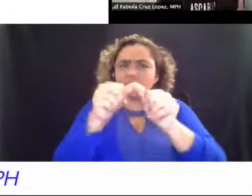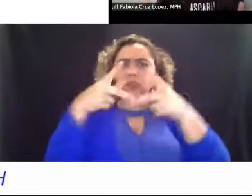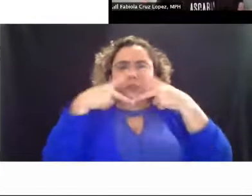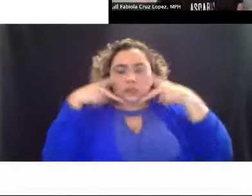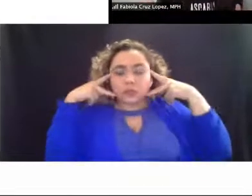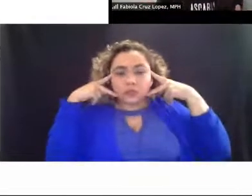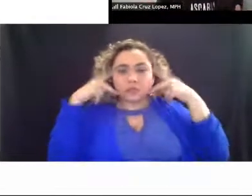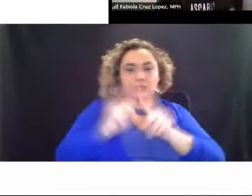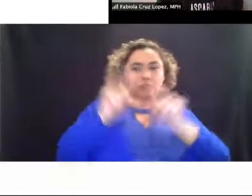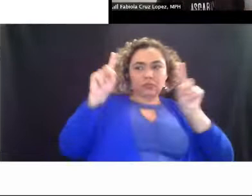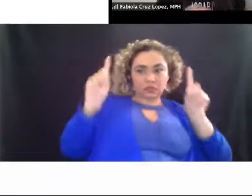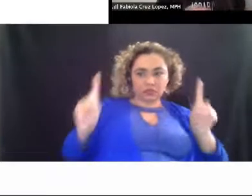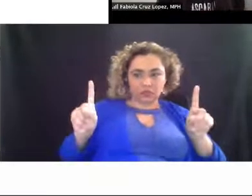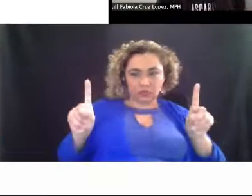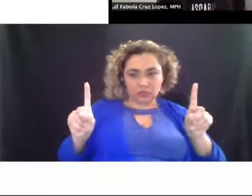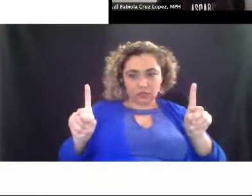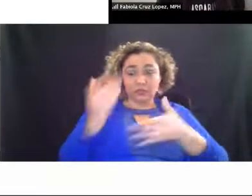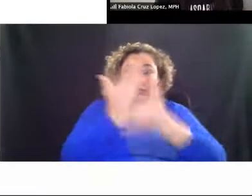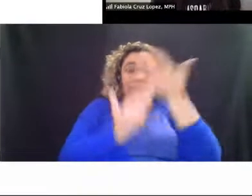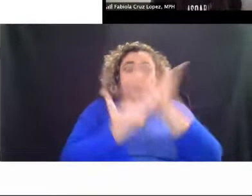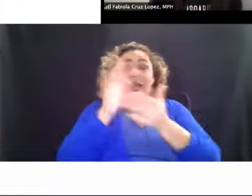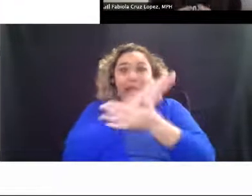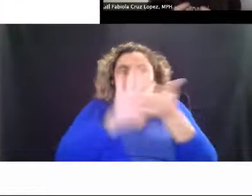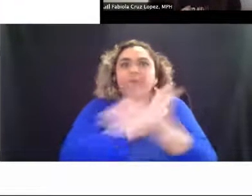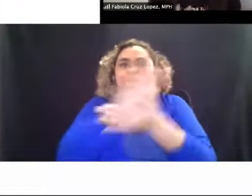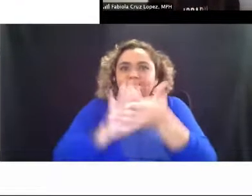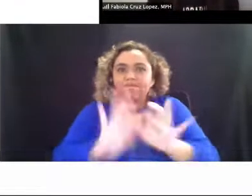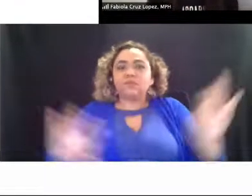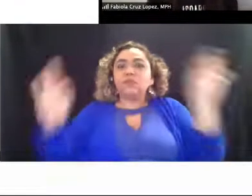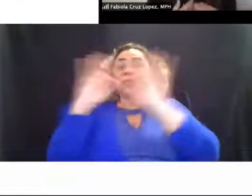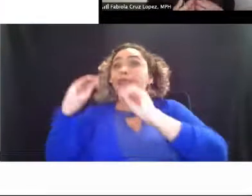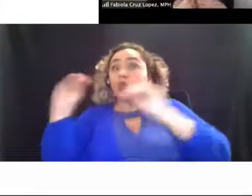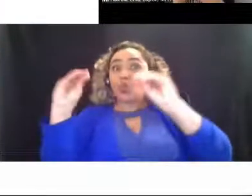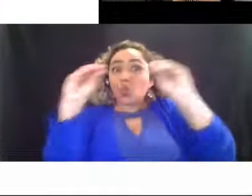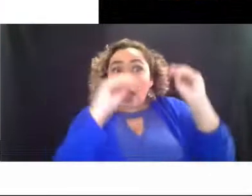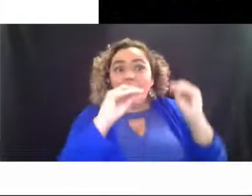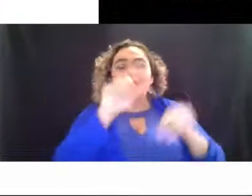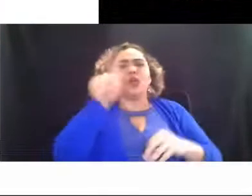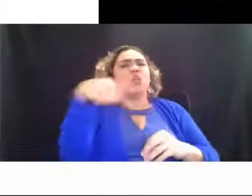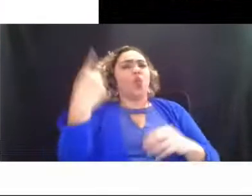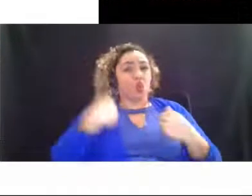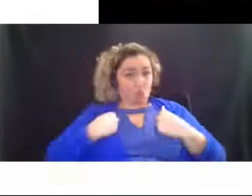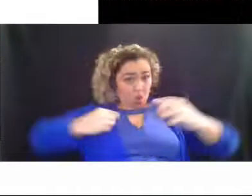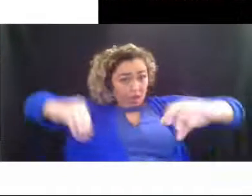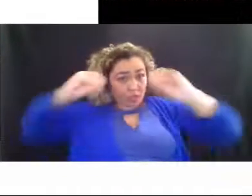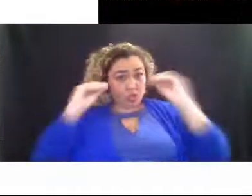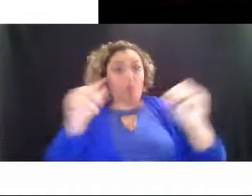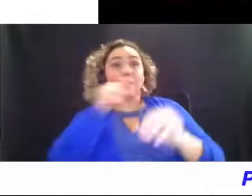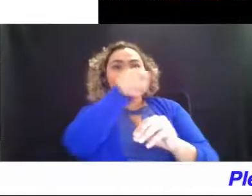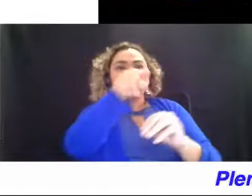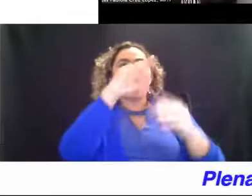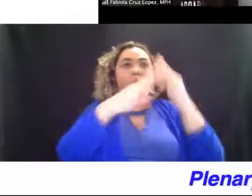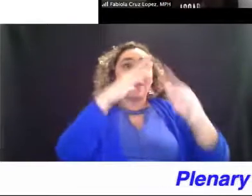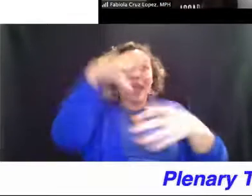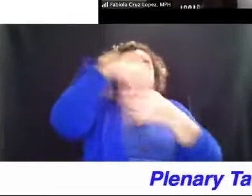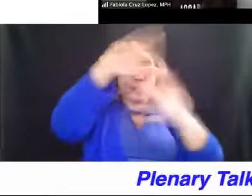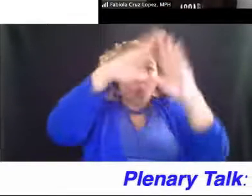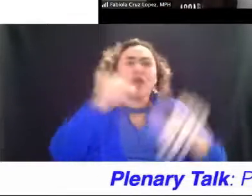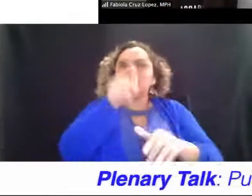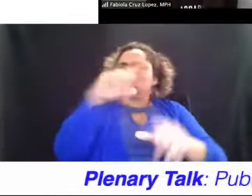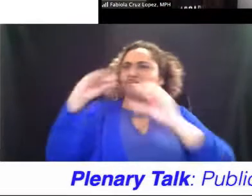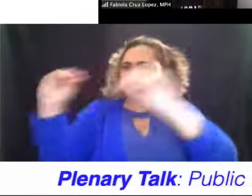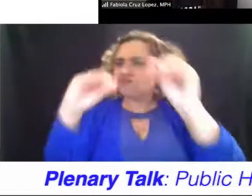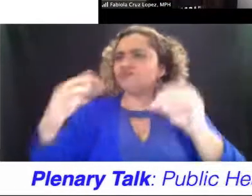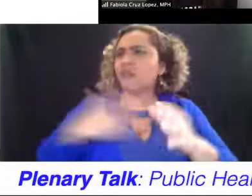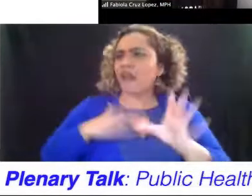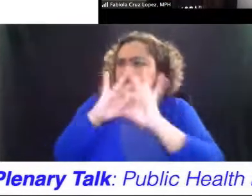esa distancia, lavado de manos, educar. Nosotros estamos aquí educando, pero ustedes también pueden educar